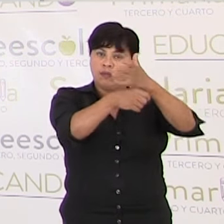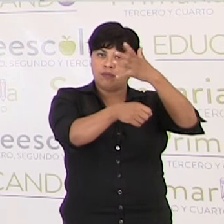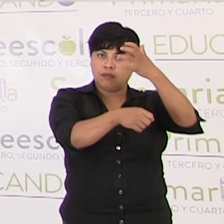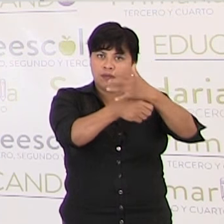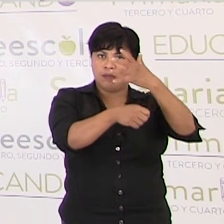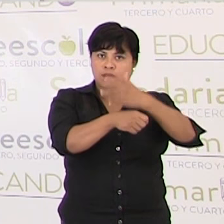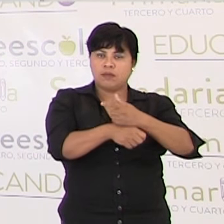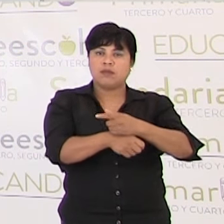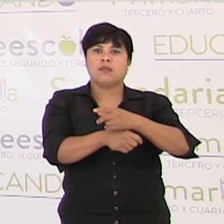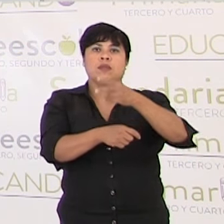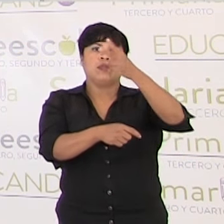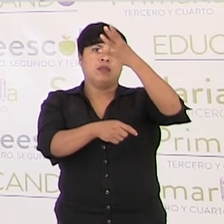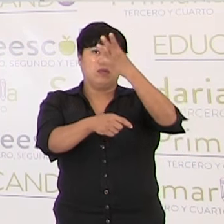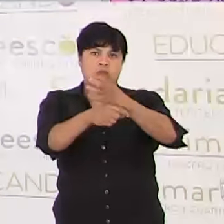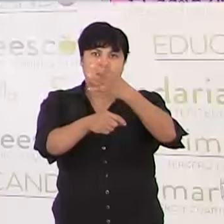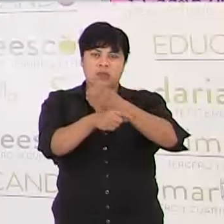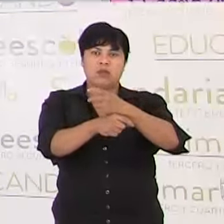de un